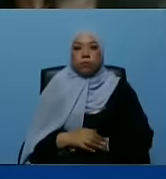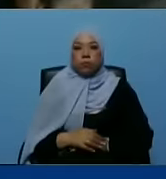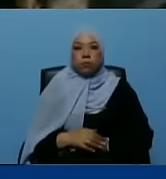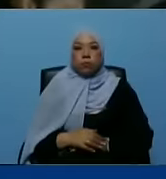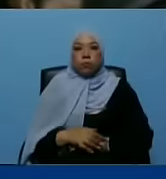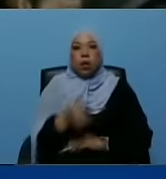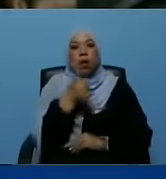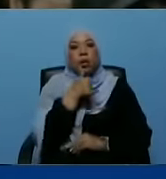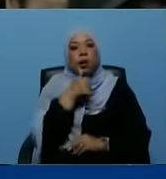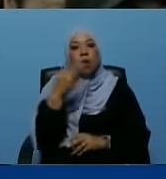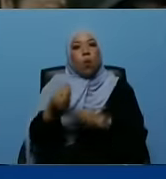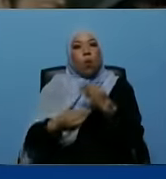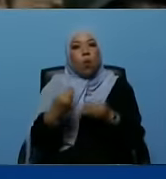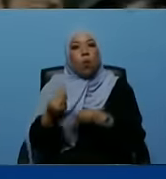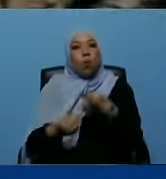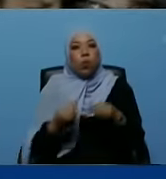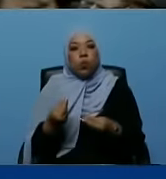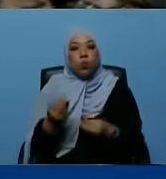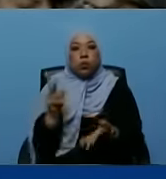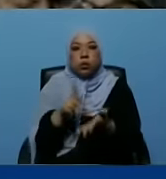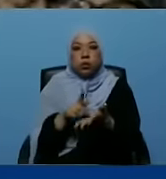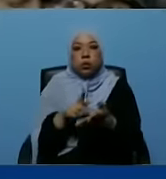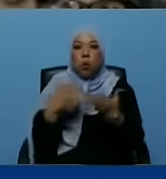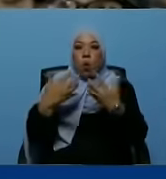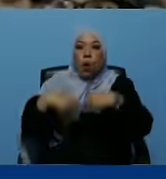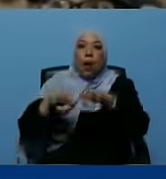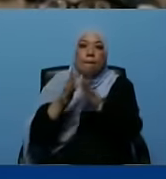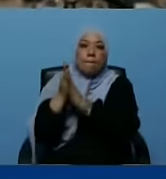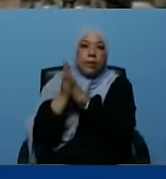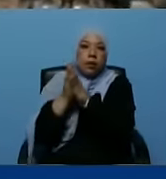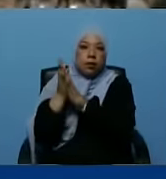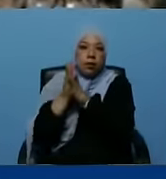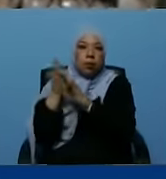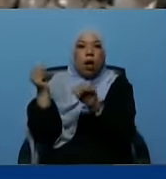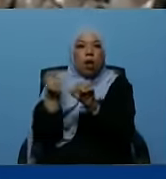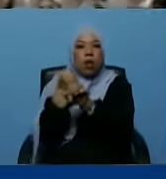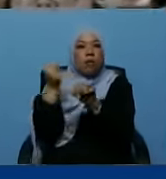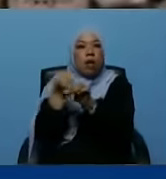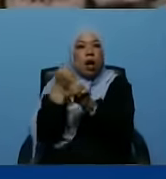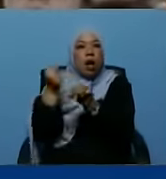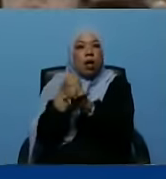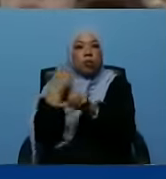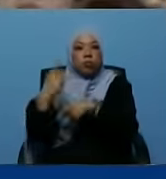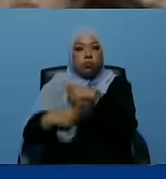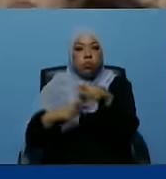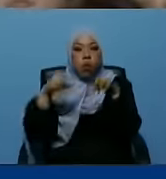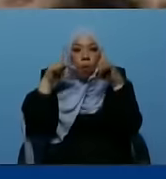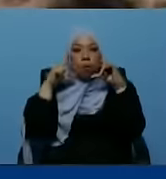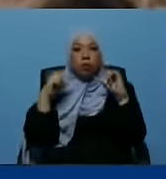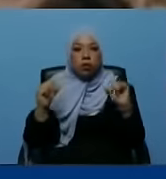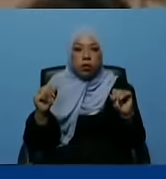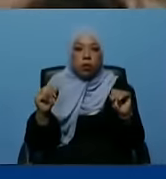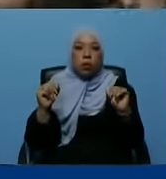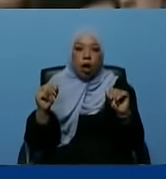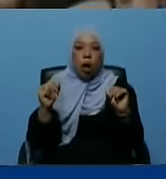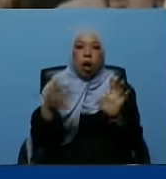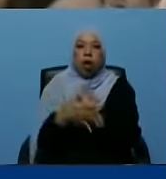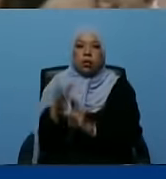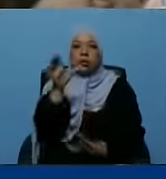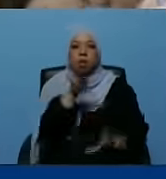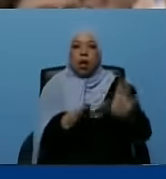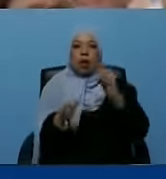¿Y qué hay que hacer para que crezca el motor emprendimiento? Trabajar de manera profesional,